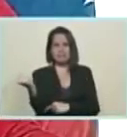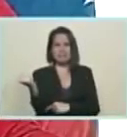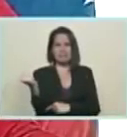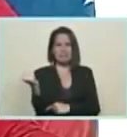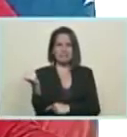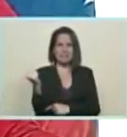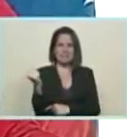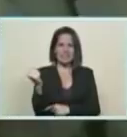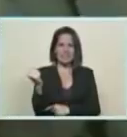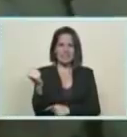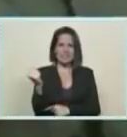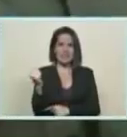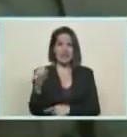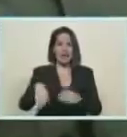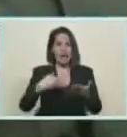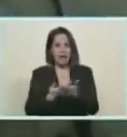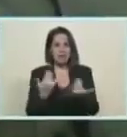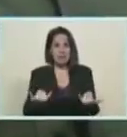aquí.